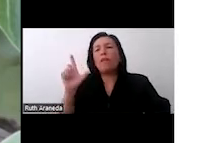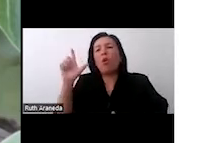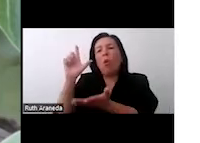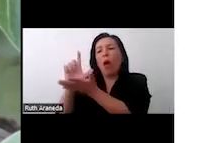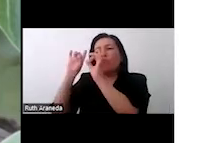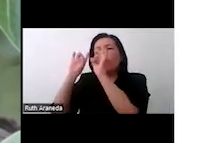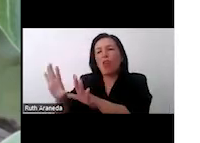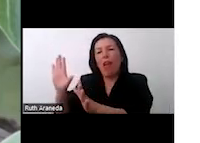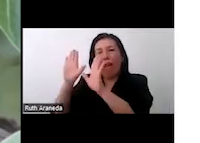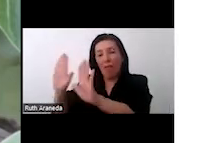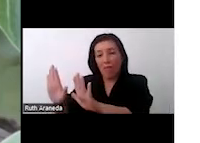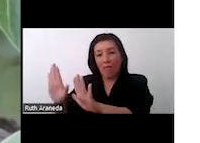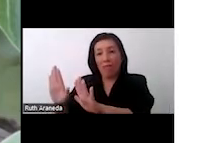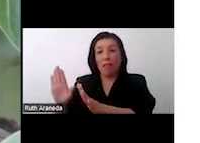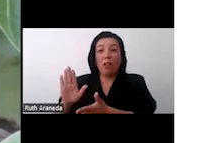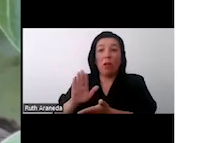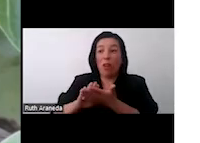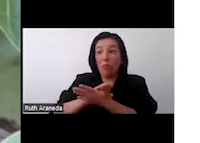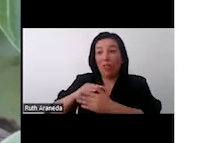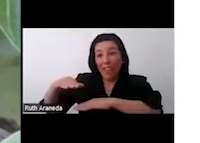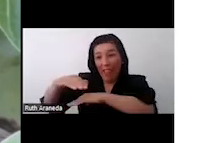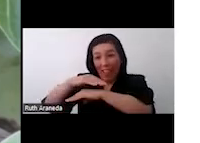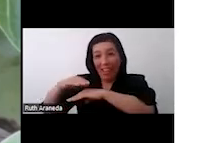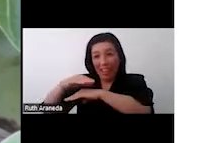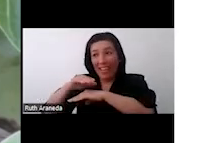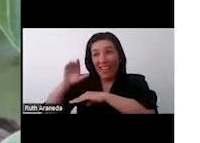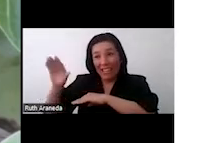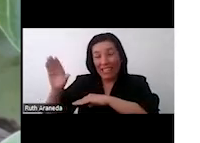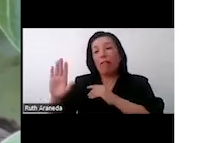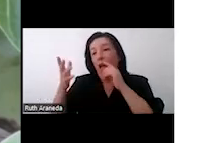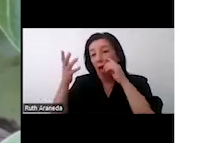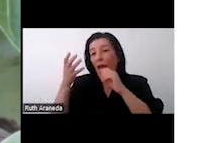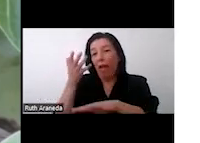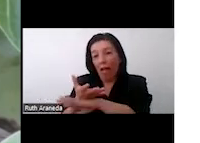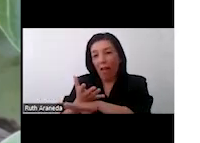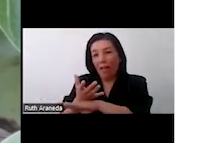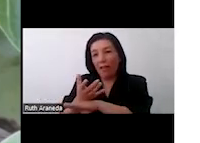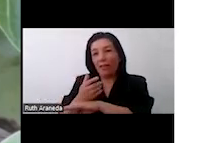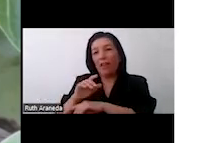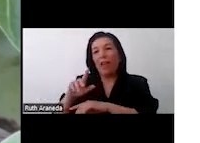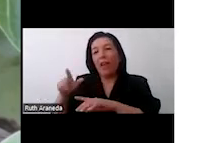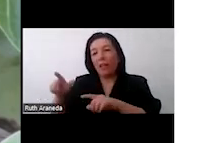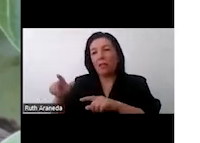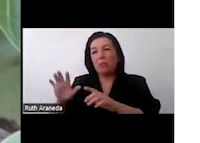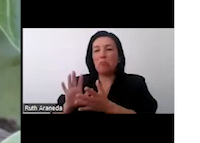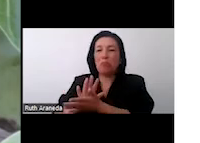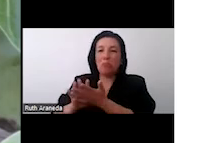sea acotado, como una isla en este caso, como Juan Fernández. Puede que sea un poco más grande, como que